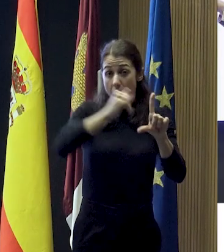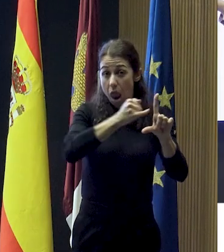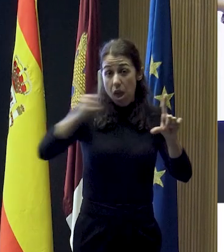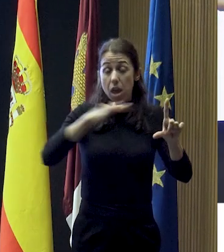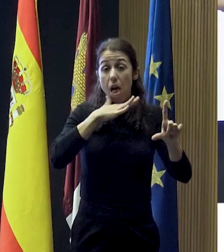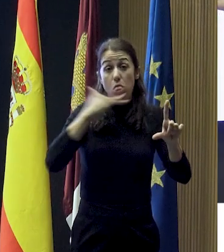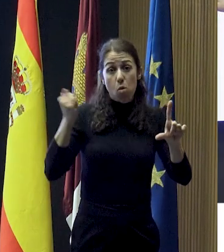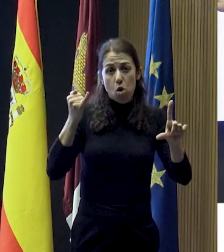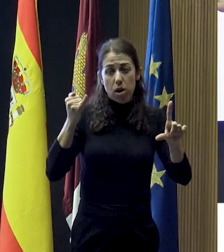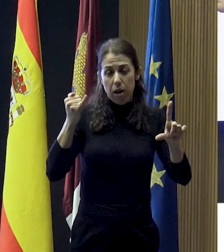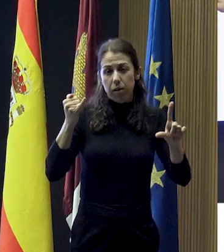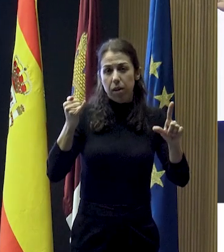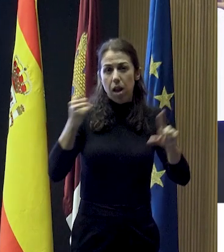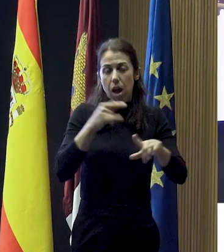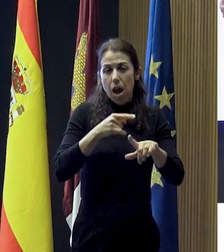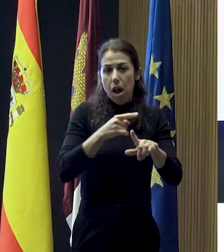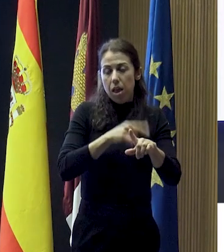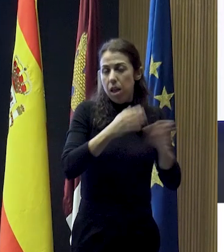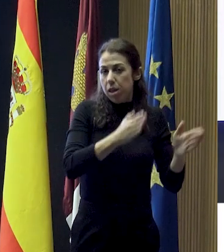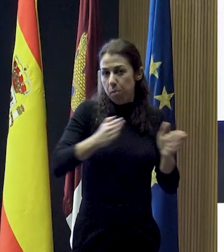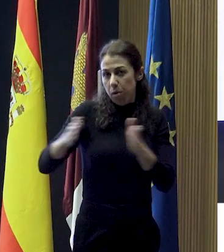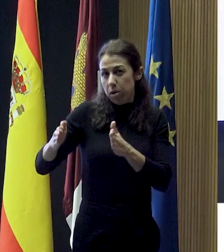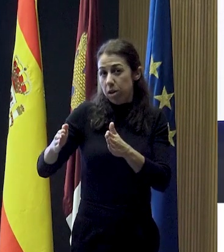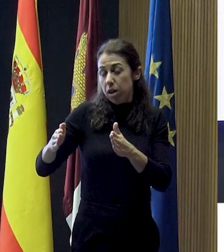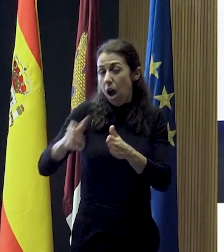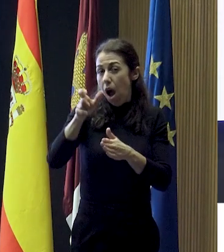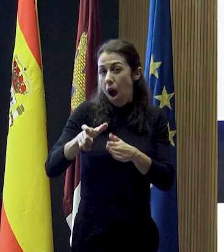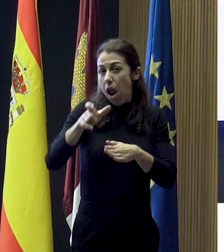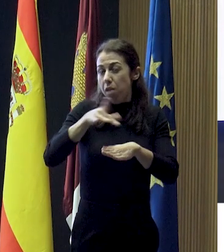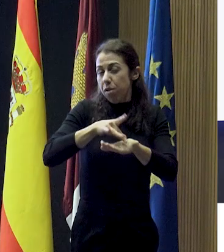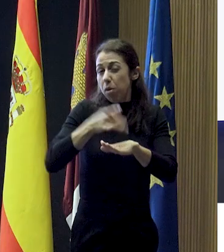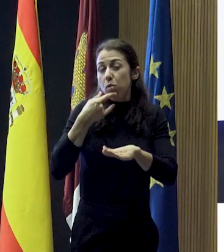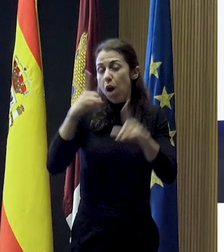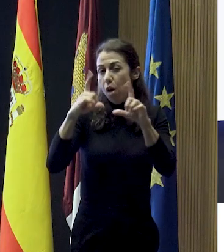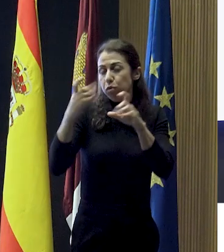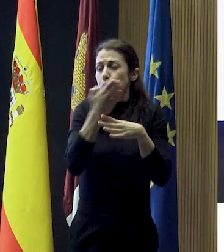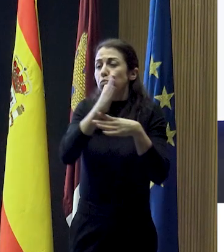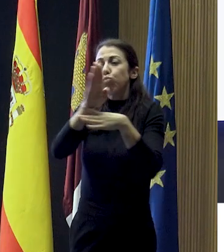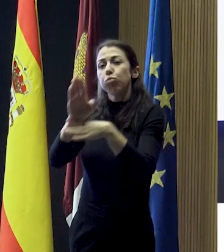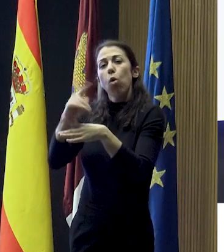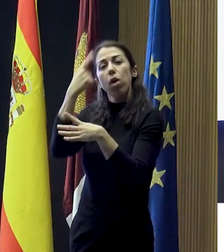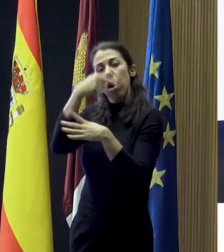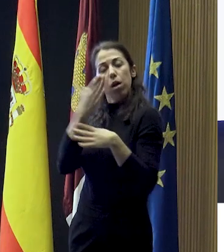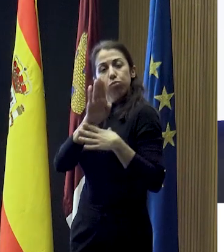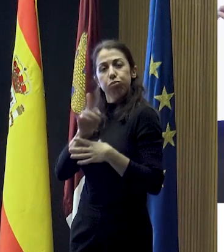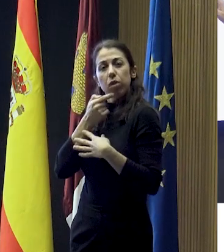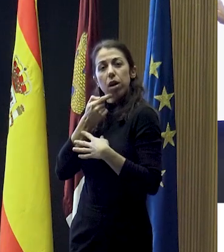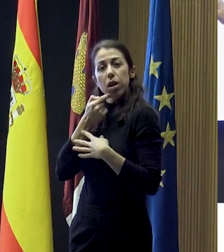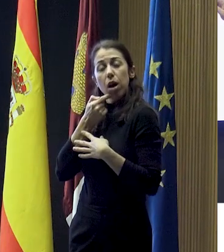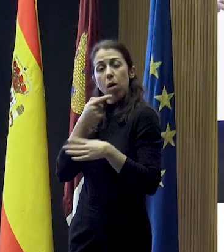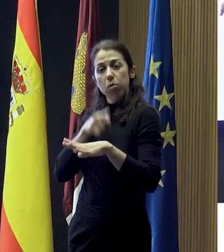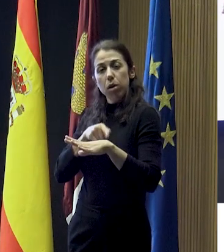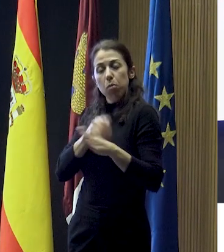es el tiempo, y entonces al paciente le presentan una foto con una cara. Dejan pasar